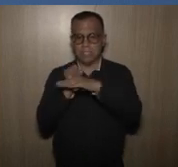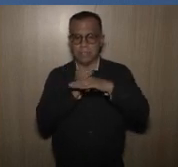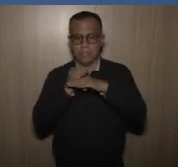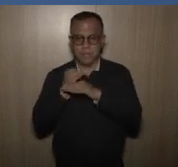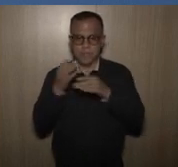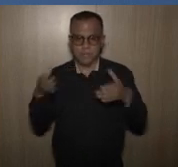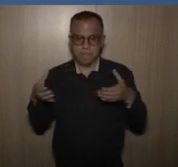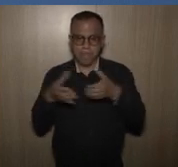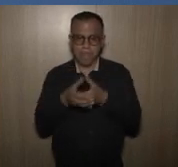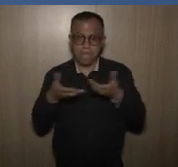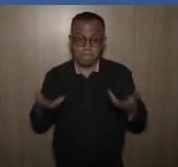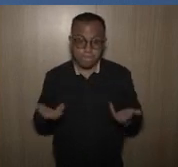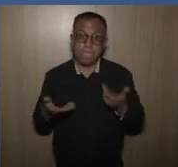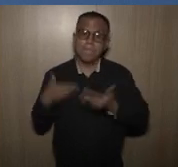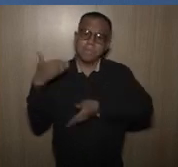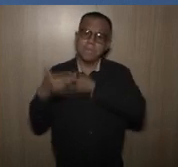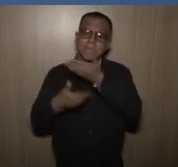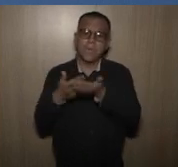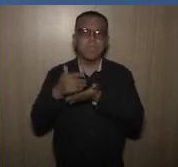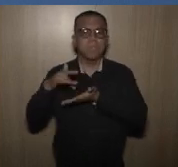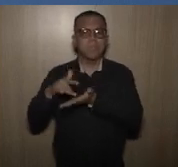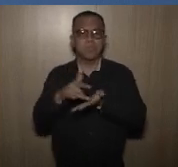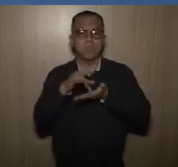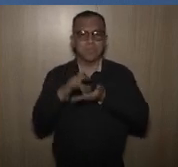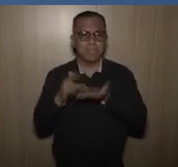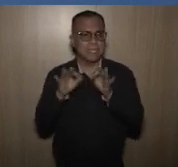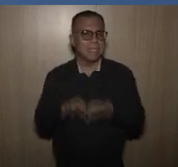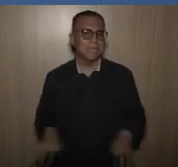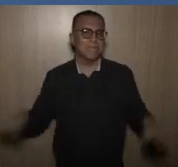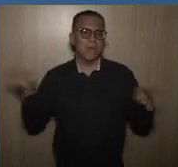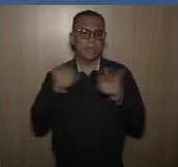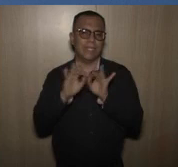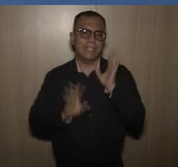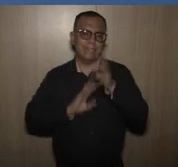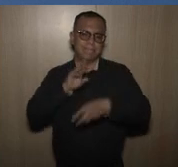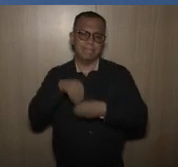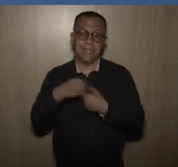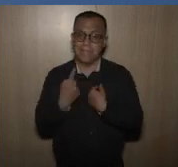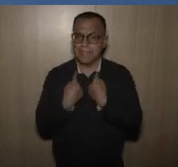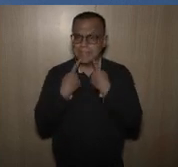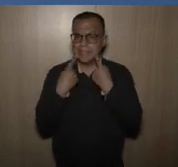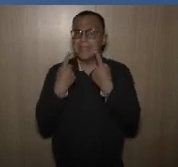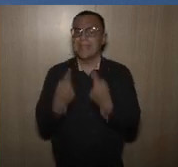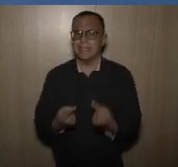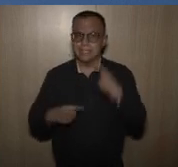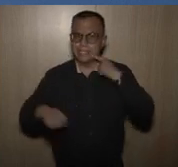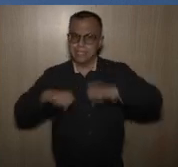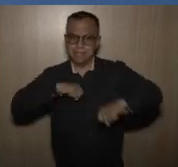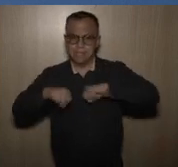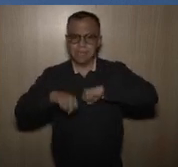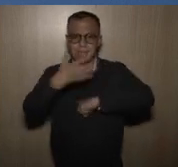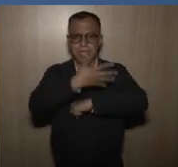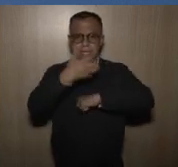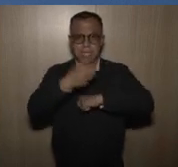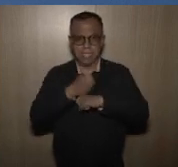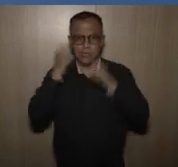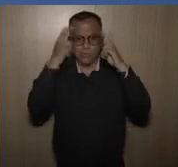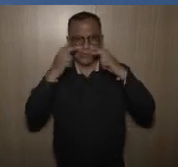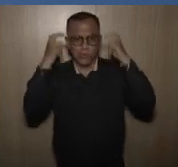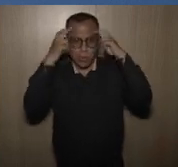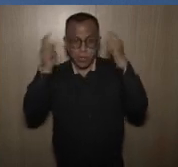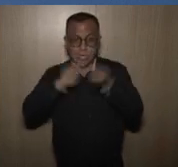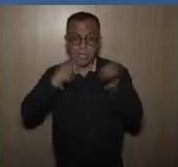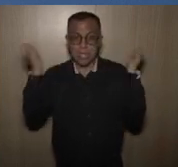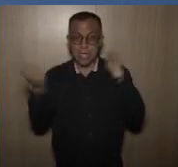muy importante tener presente esto y es muy importante también decir que esta gestión del conocimiento, esta gestión del